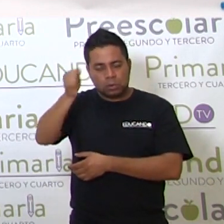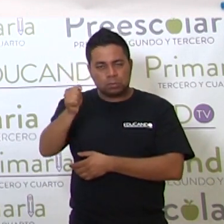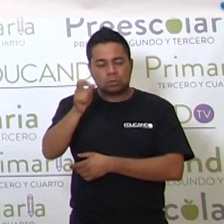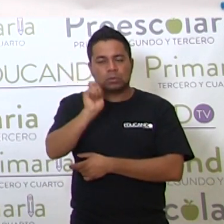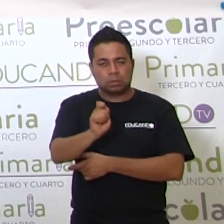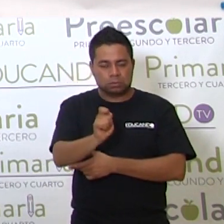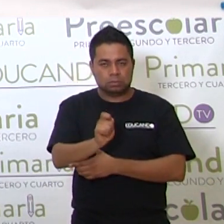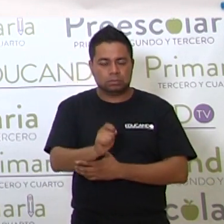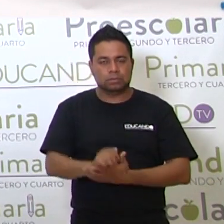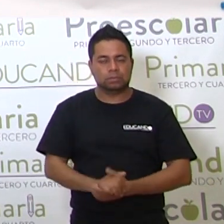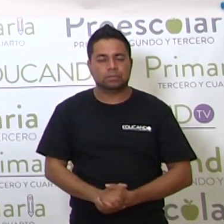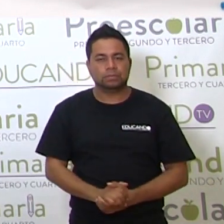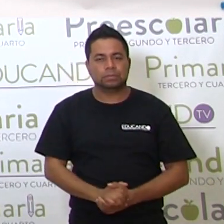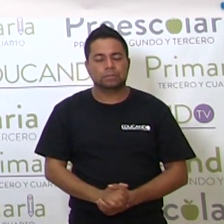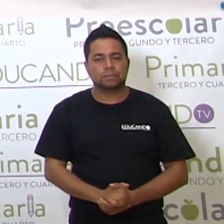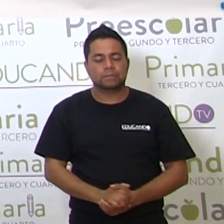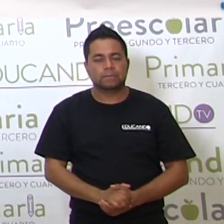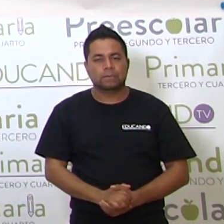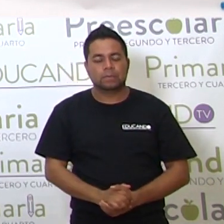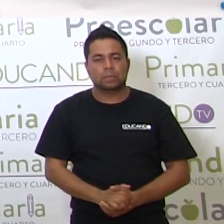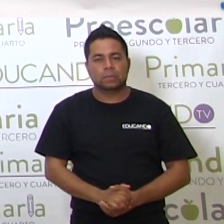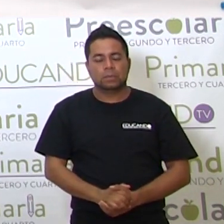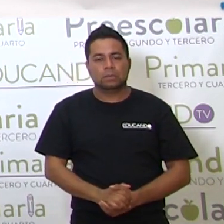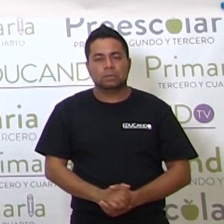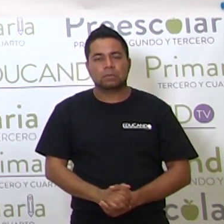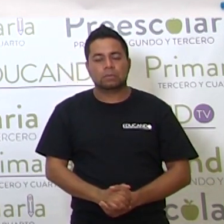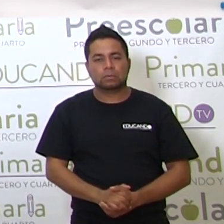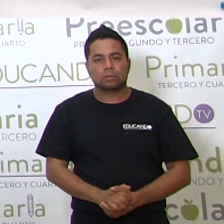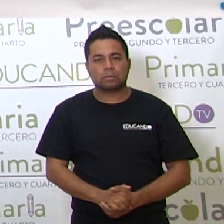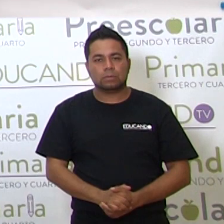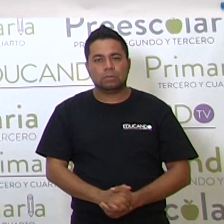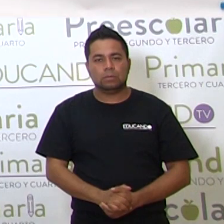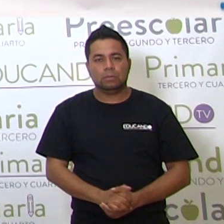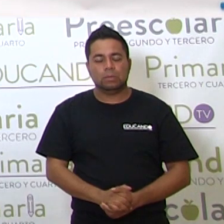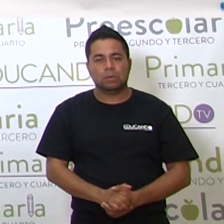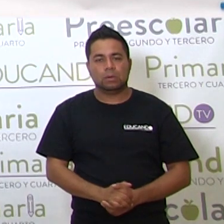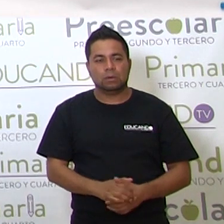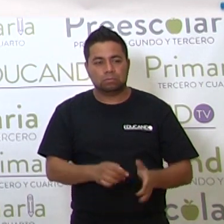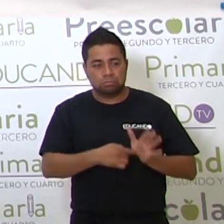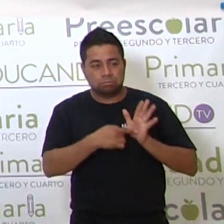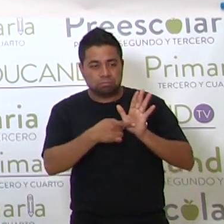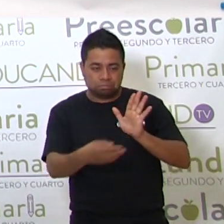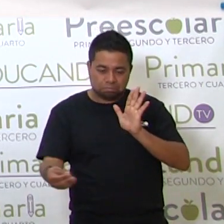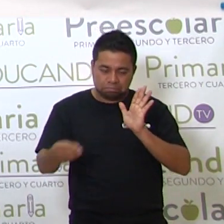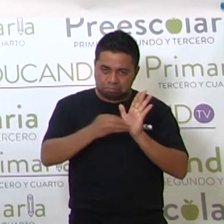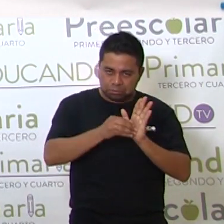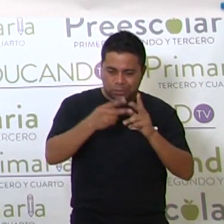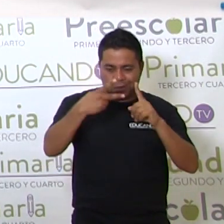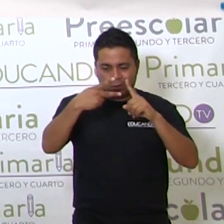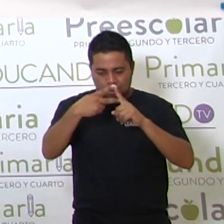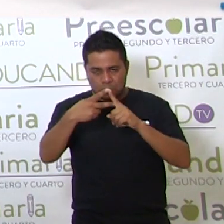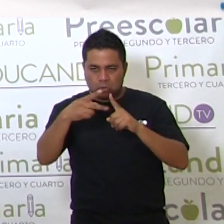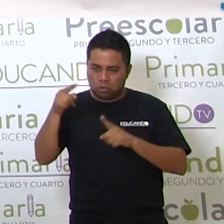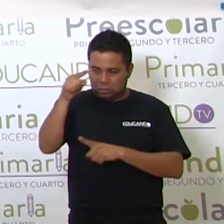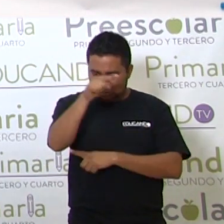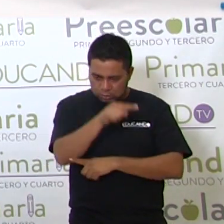¿qué? Se pueden mostrar en triángulos,